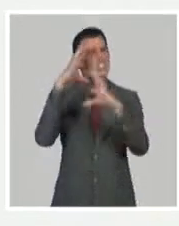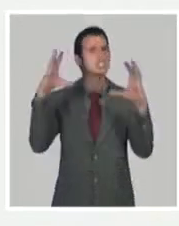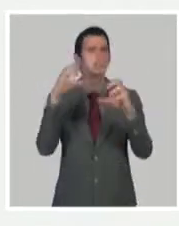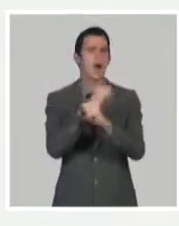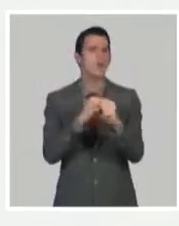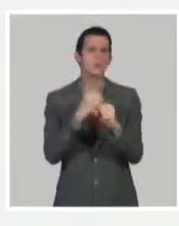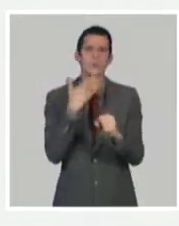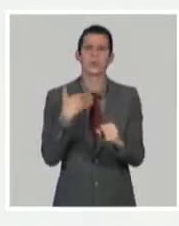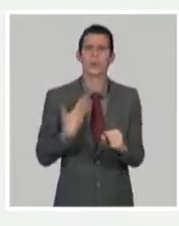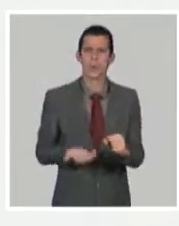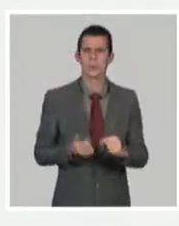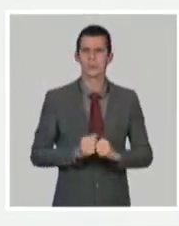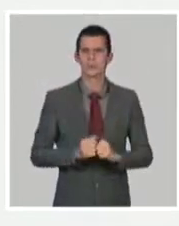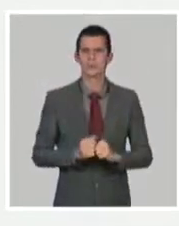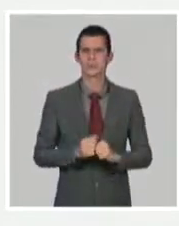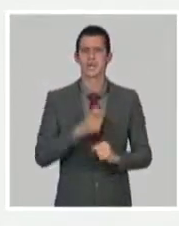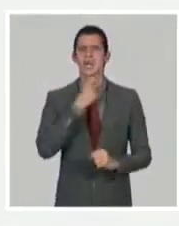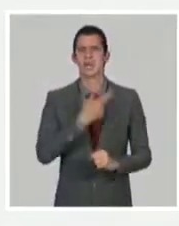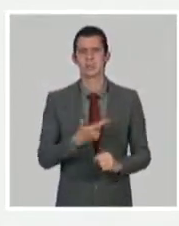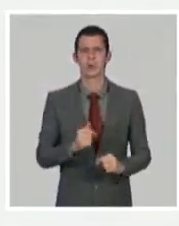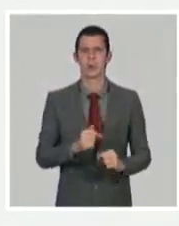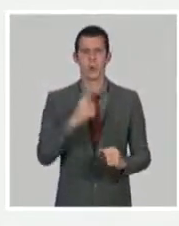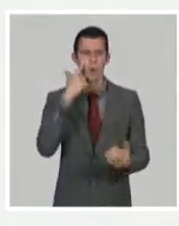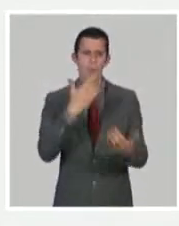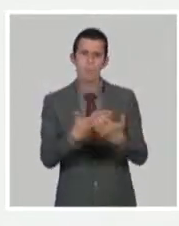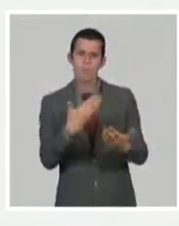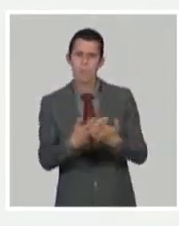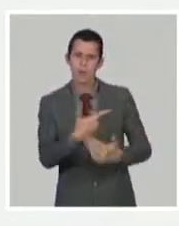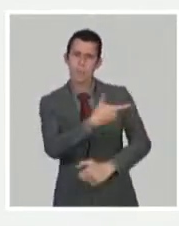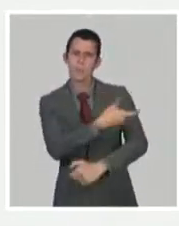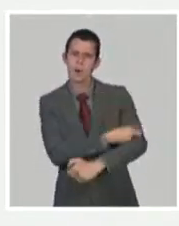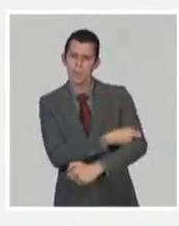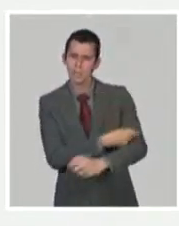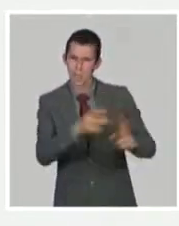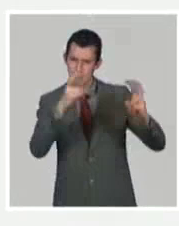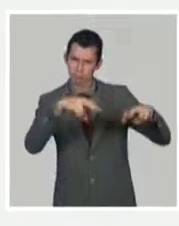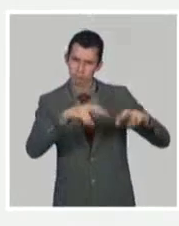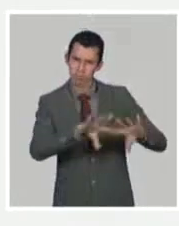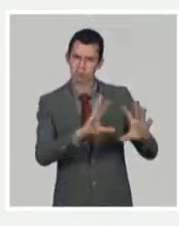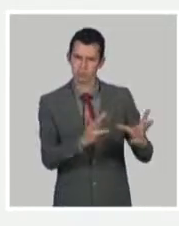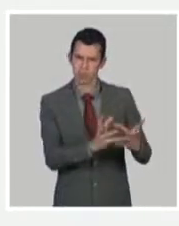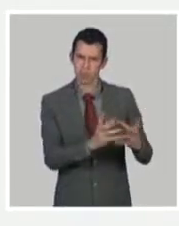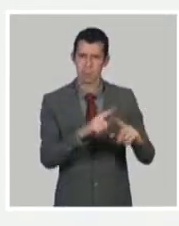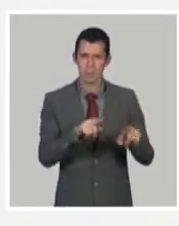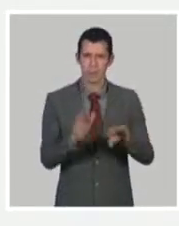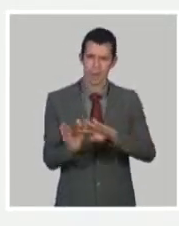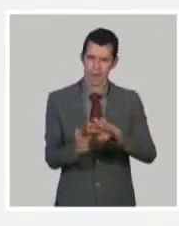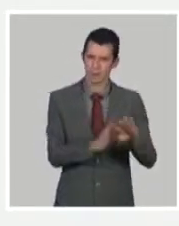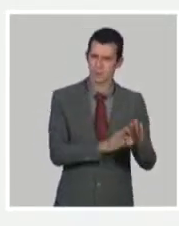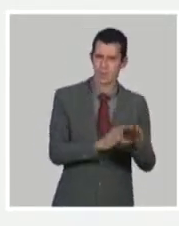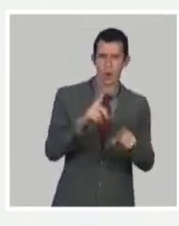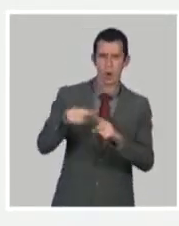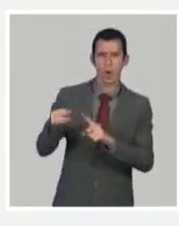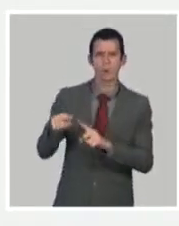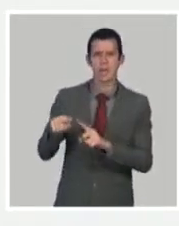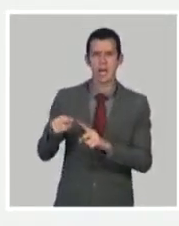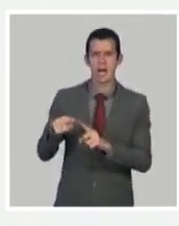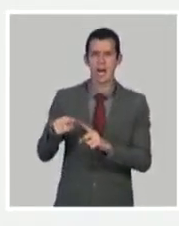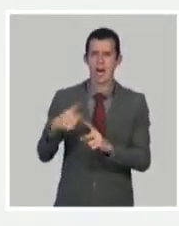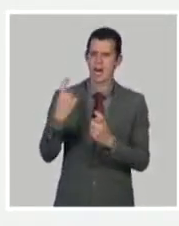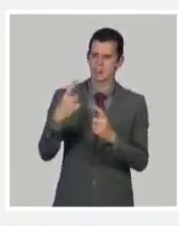hicieran eficaces, que es lo que estamos hablando hoy, sino el descubrimiento también de tecnologías de expresión, tecnologías de